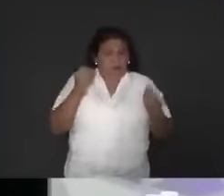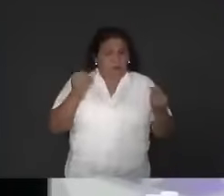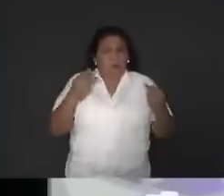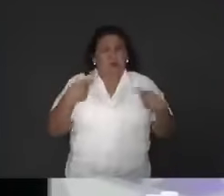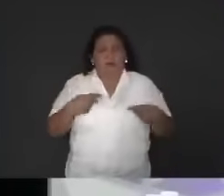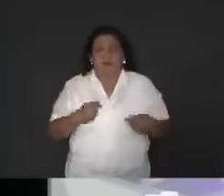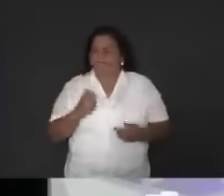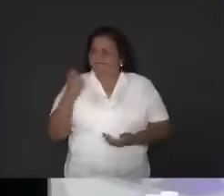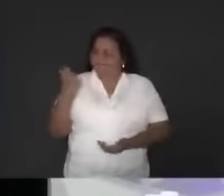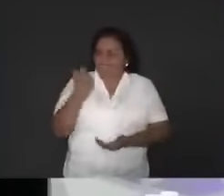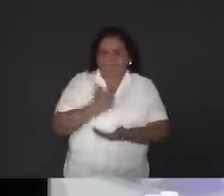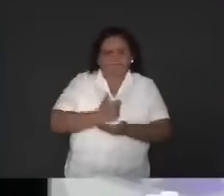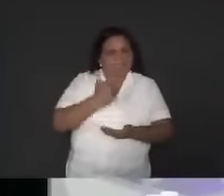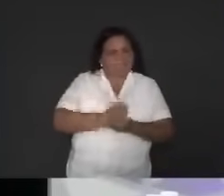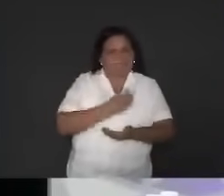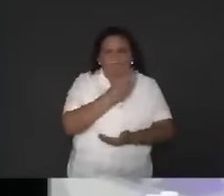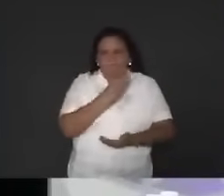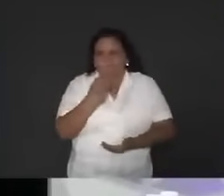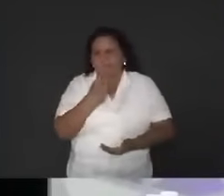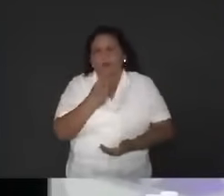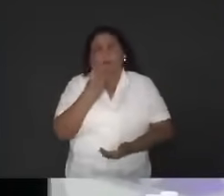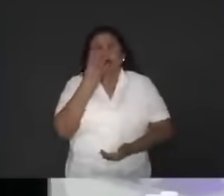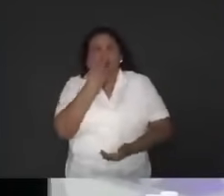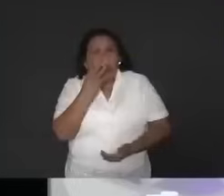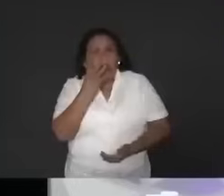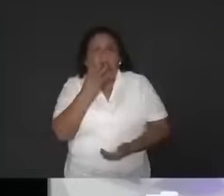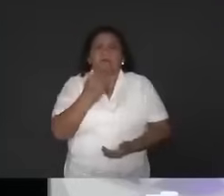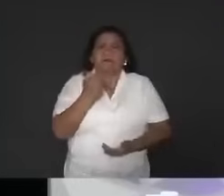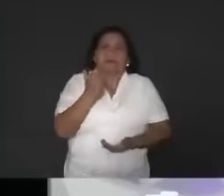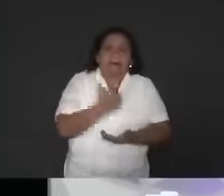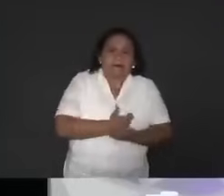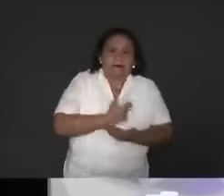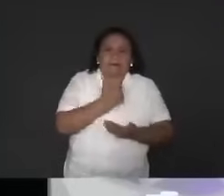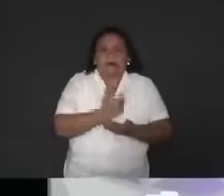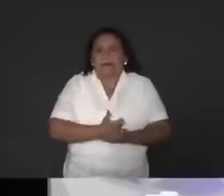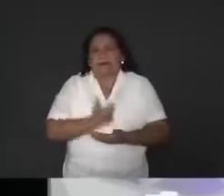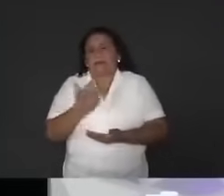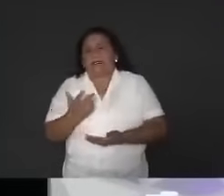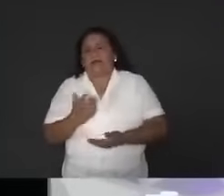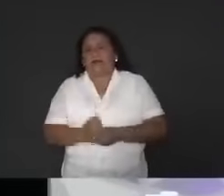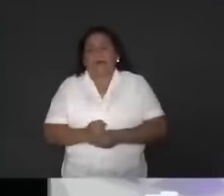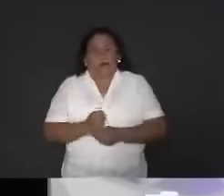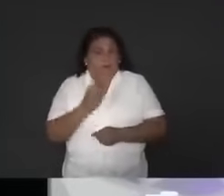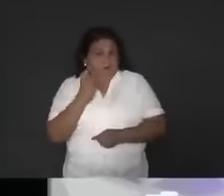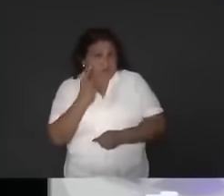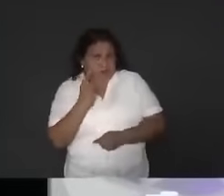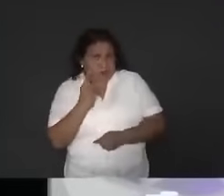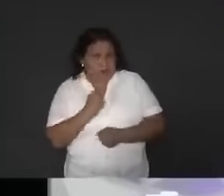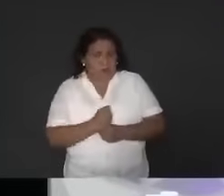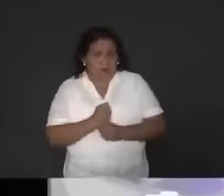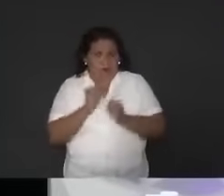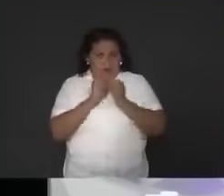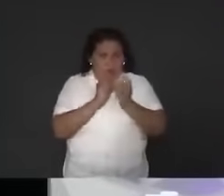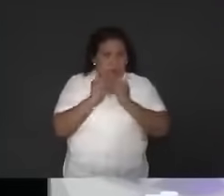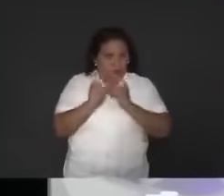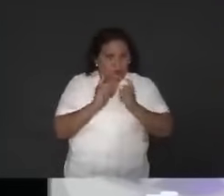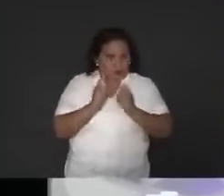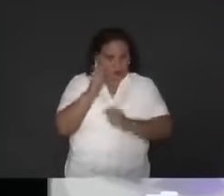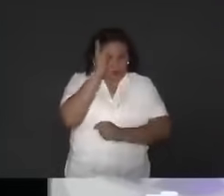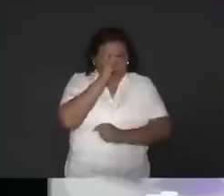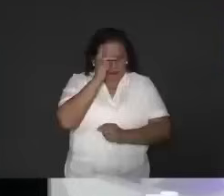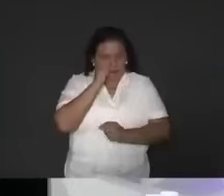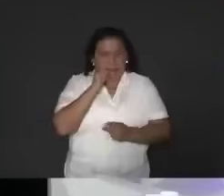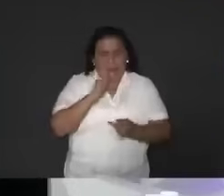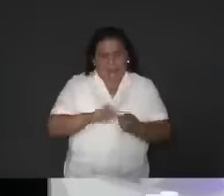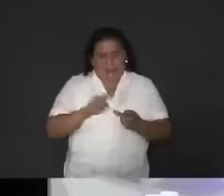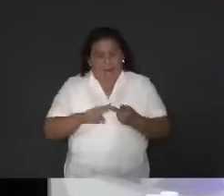personas no pueden pagar los 300, 400 o 500 pesos que puede llegar a costarte una consulta. También hablamos